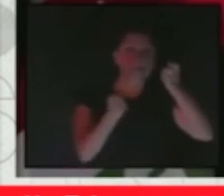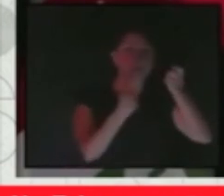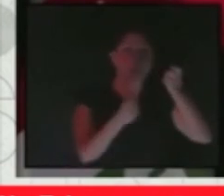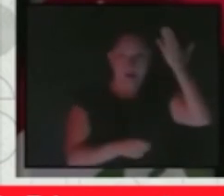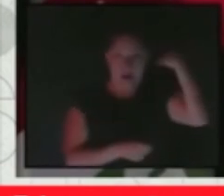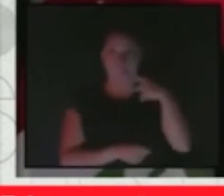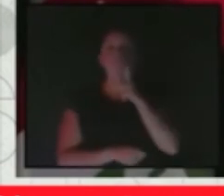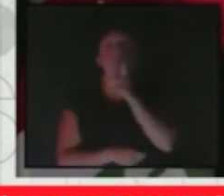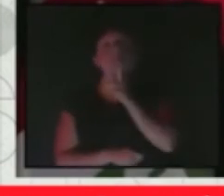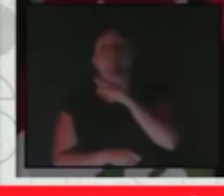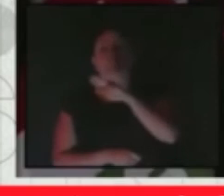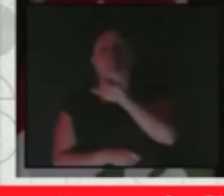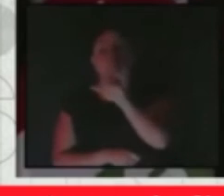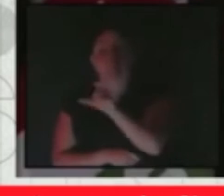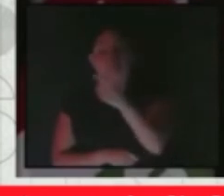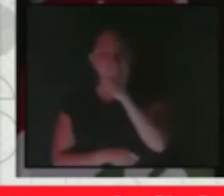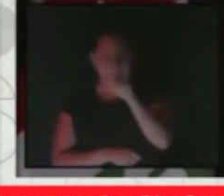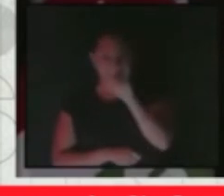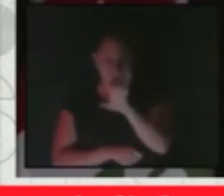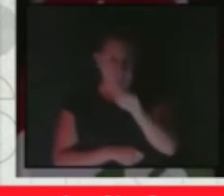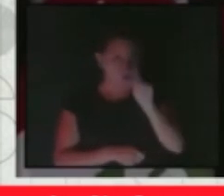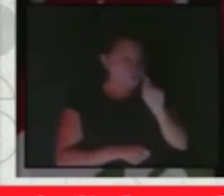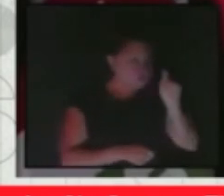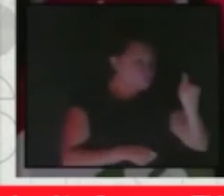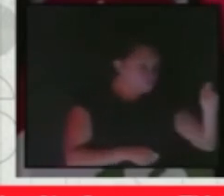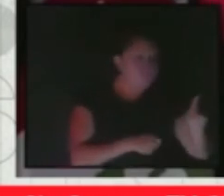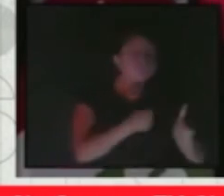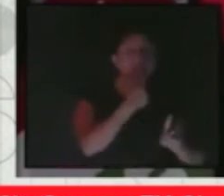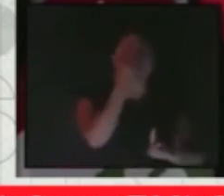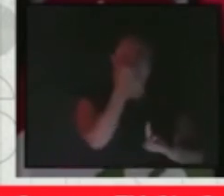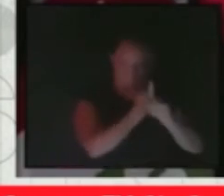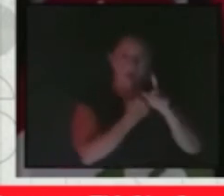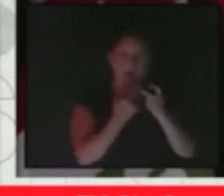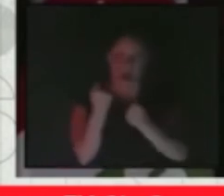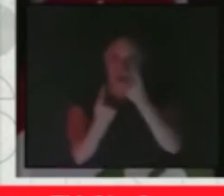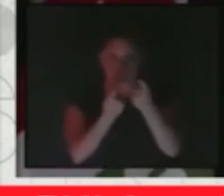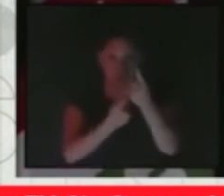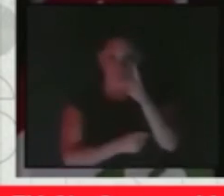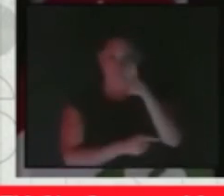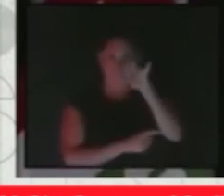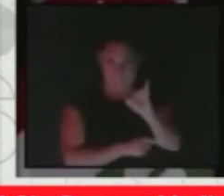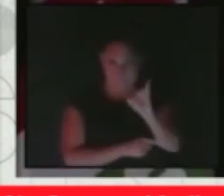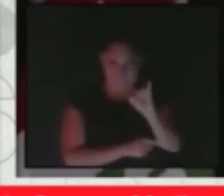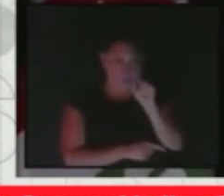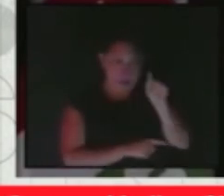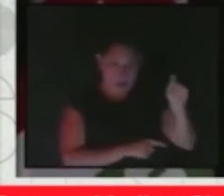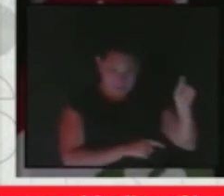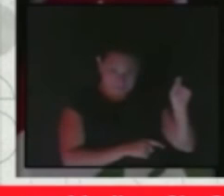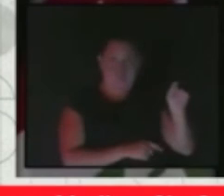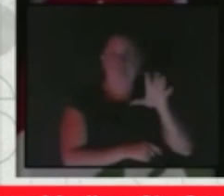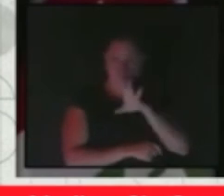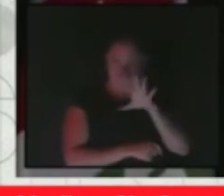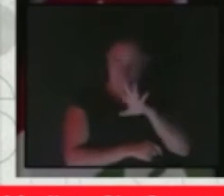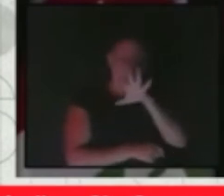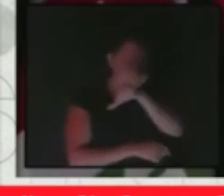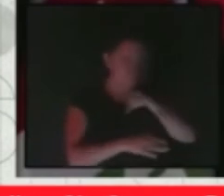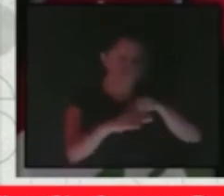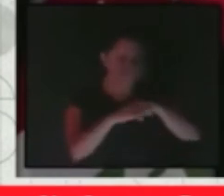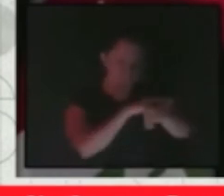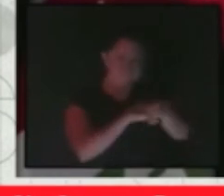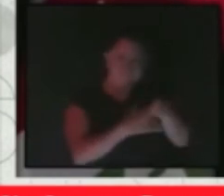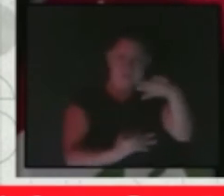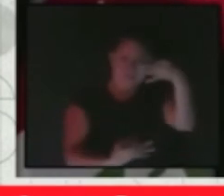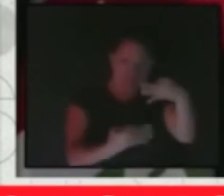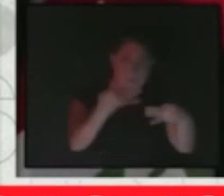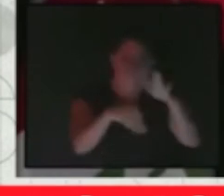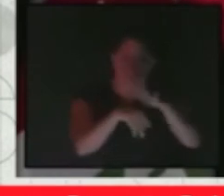Hay militantes del PRI vinculados al asesinato de nuestro candidato presidencial y eso le costó